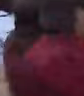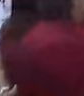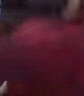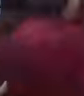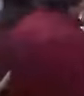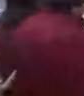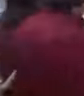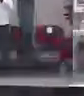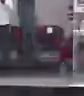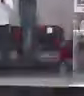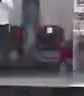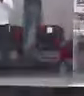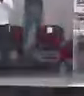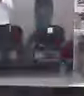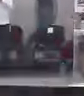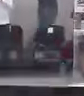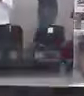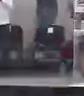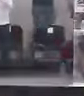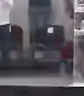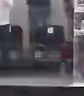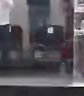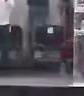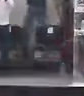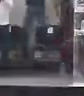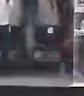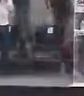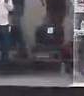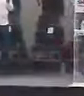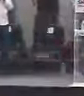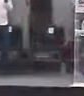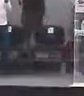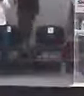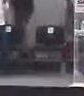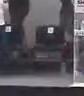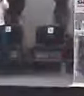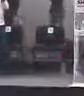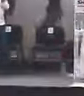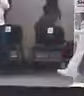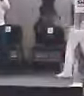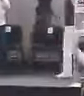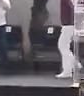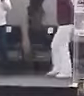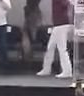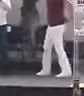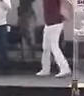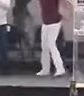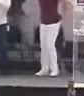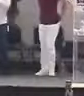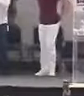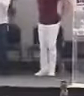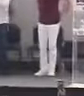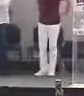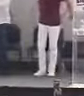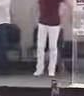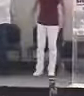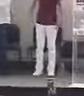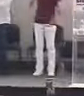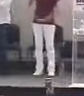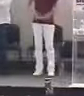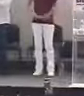doctora Claudia Sheinbaum Pardo. Miguel Gutiérrez, candidato a diputado local por el Distrito